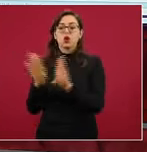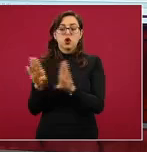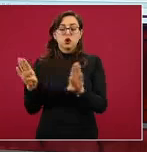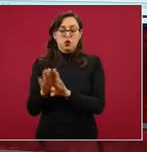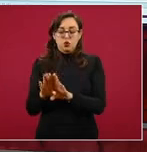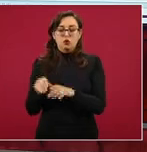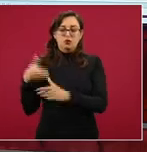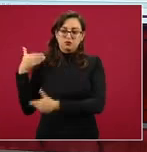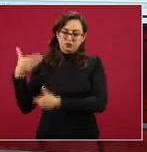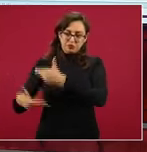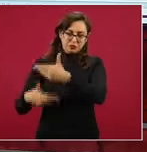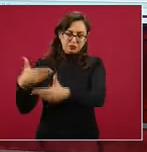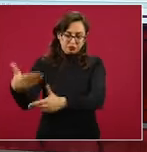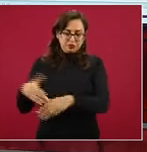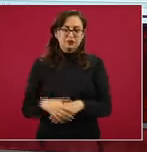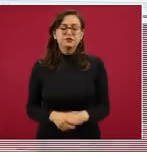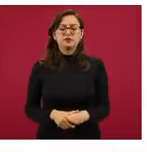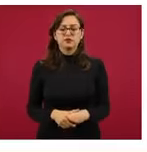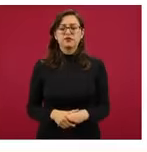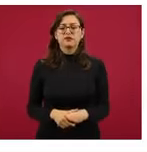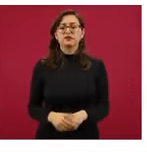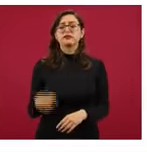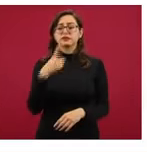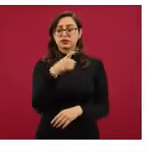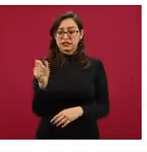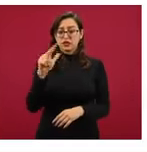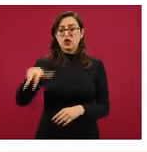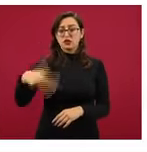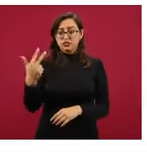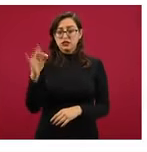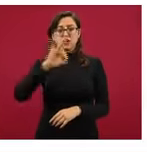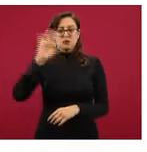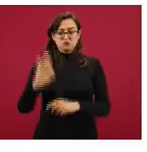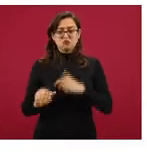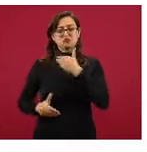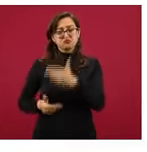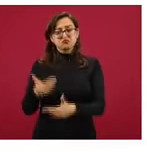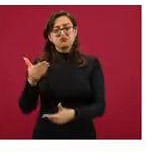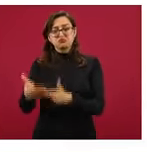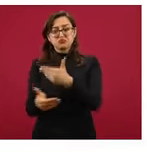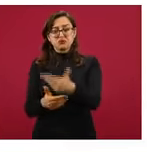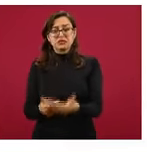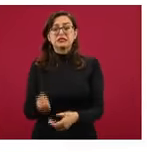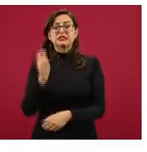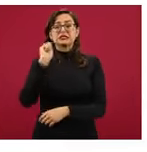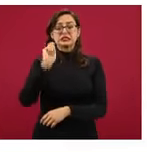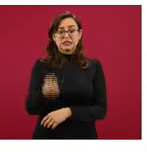un avance del 113%, esto significa que teníamos una meta de